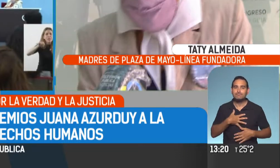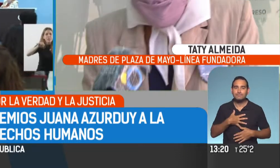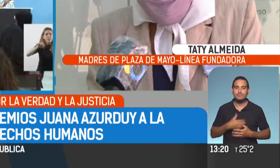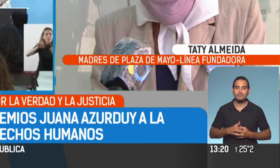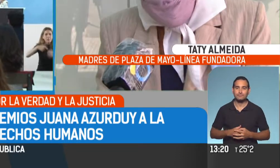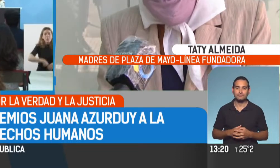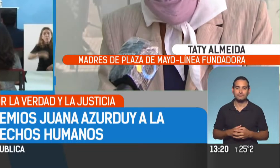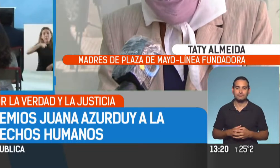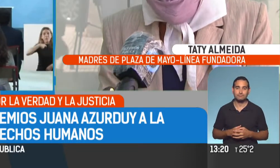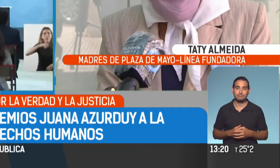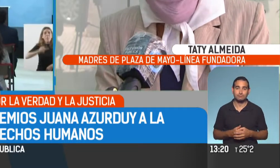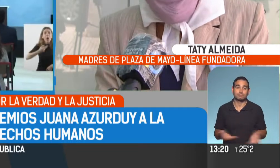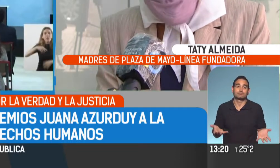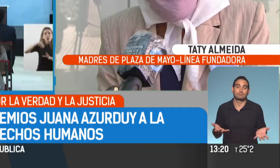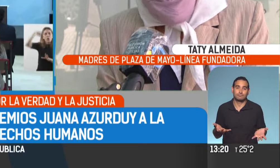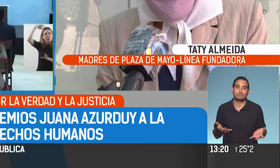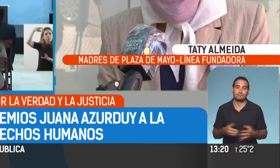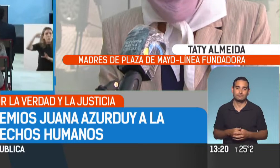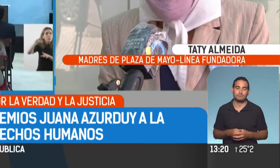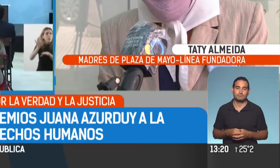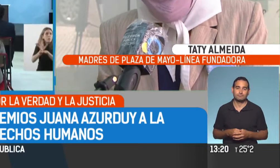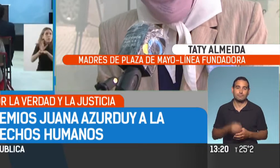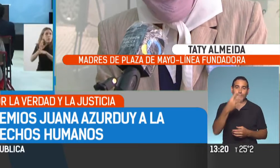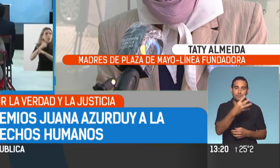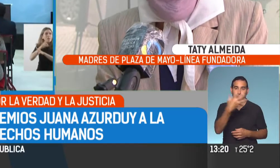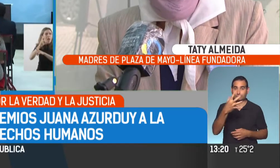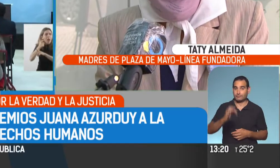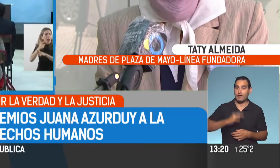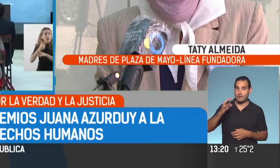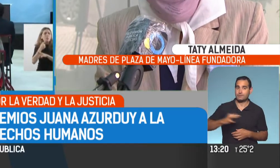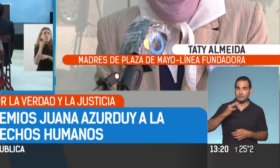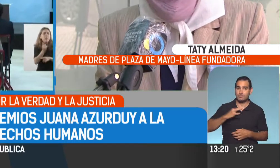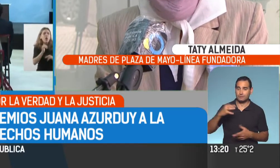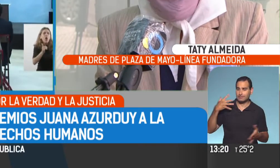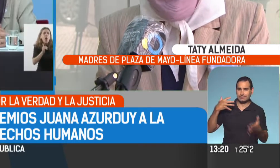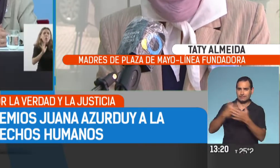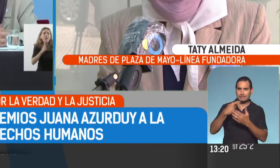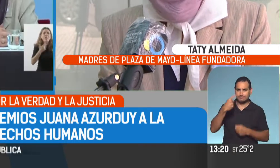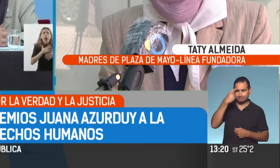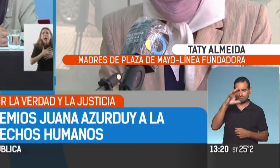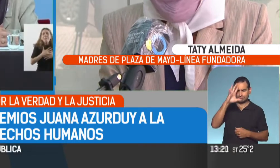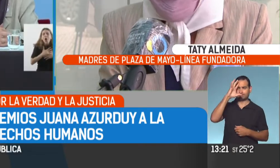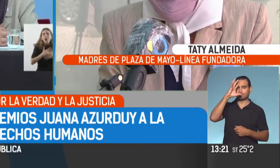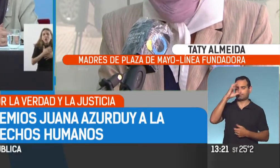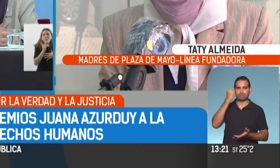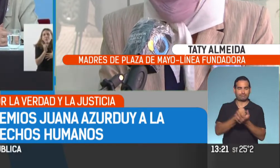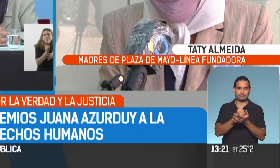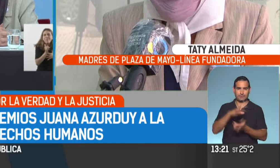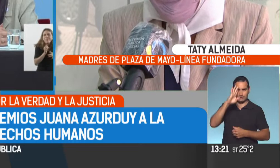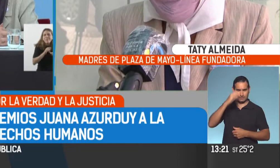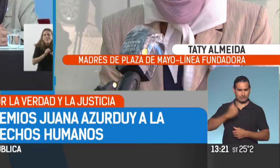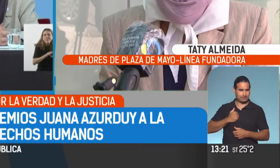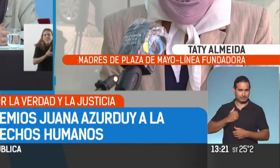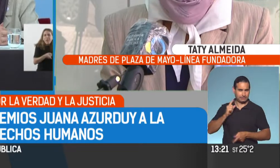24? Y bueno, son 45 años recordando ese golpe genocida, el